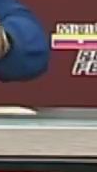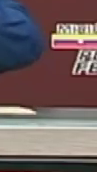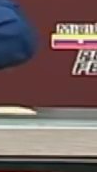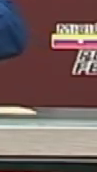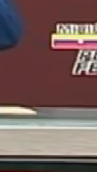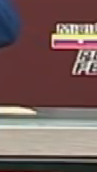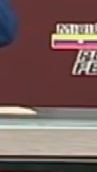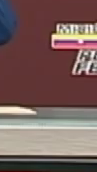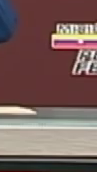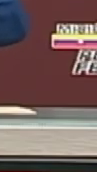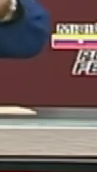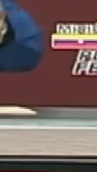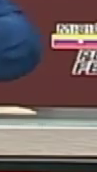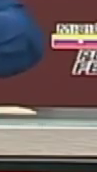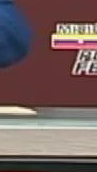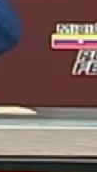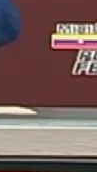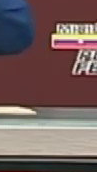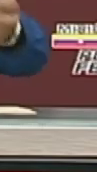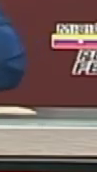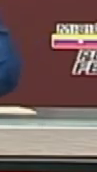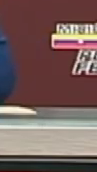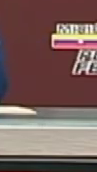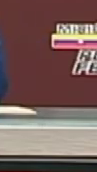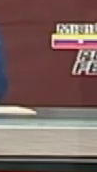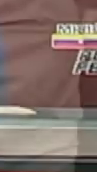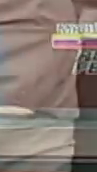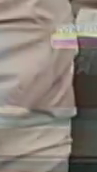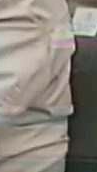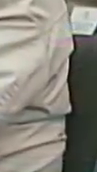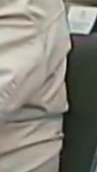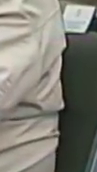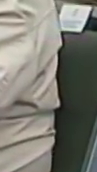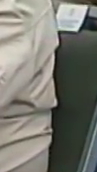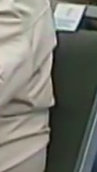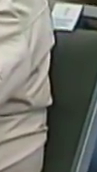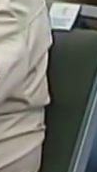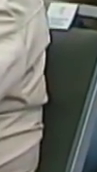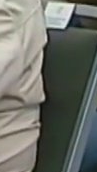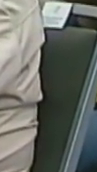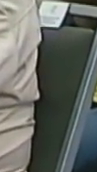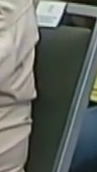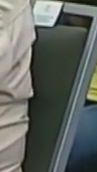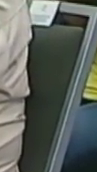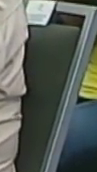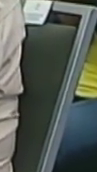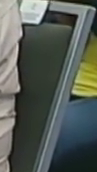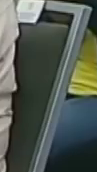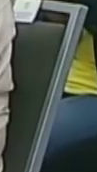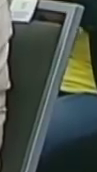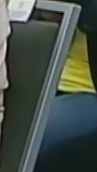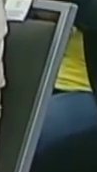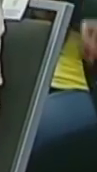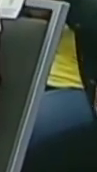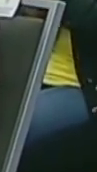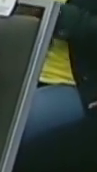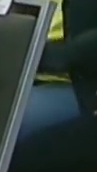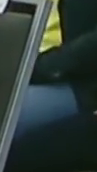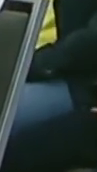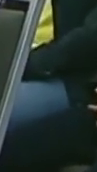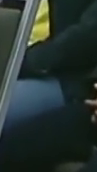para garantizar la logística lo necesario mil millones de euros del primer